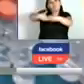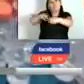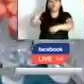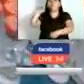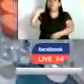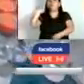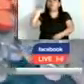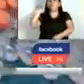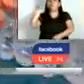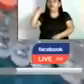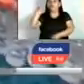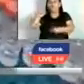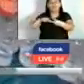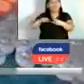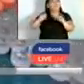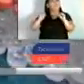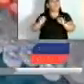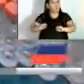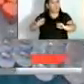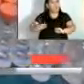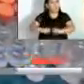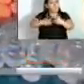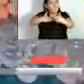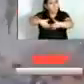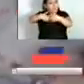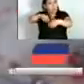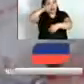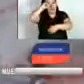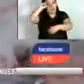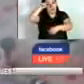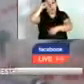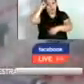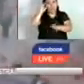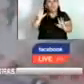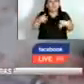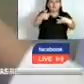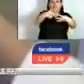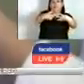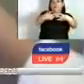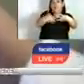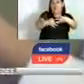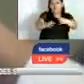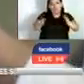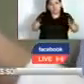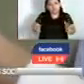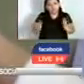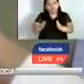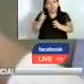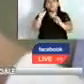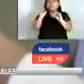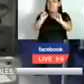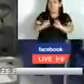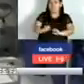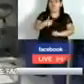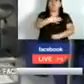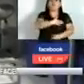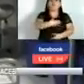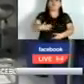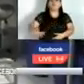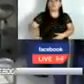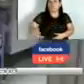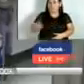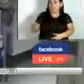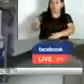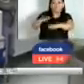una importante capacidad de producción y gracias también a la ley de defensa que impulsará este trabajo, el presidente pudo hacer